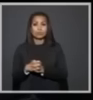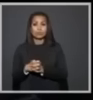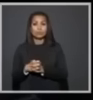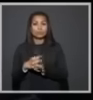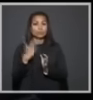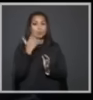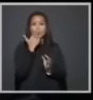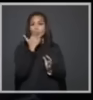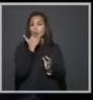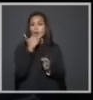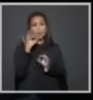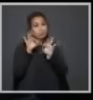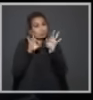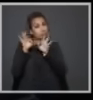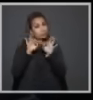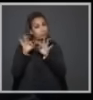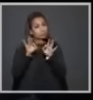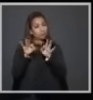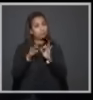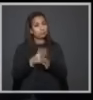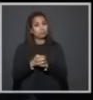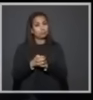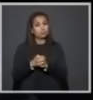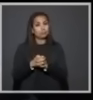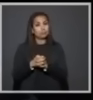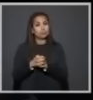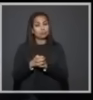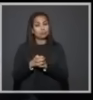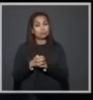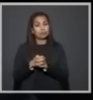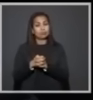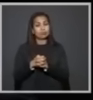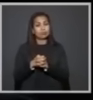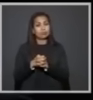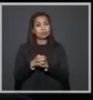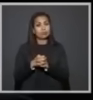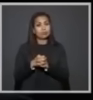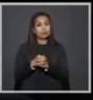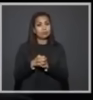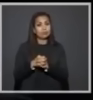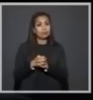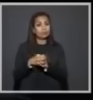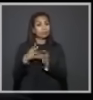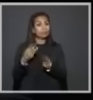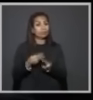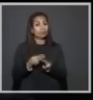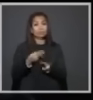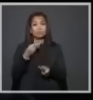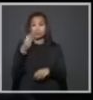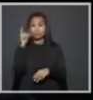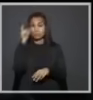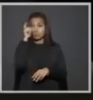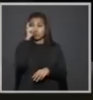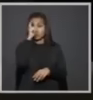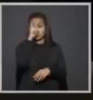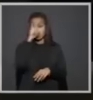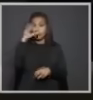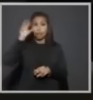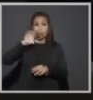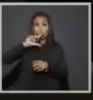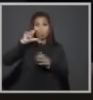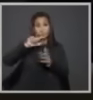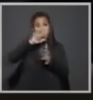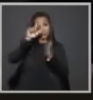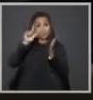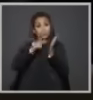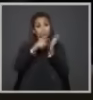No hay empleo, hay una situación muy crítica en toda la región petrolera